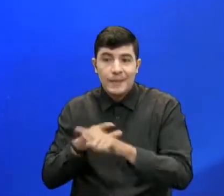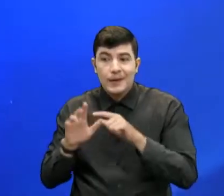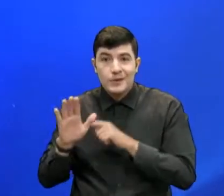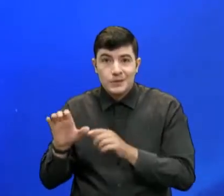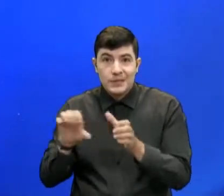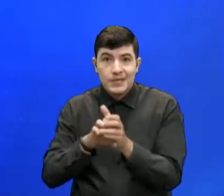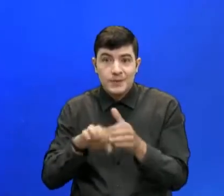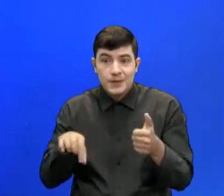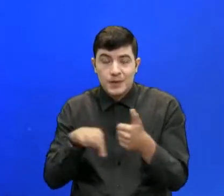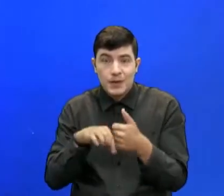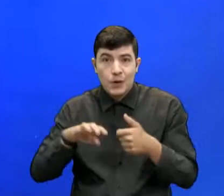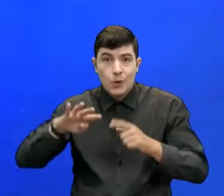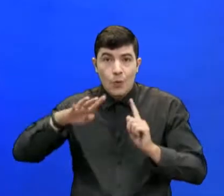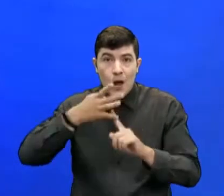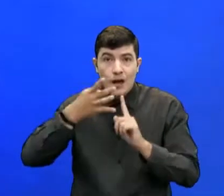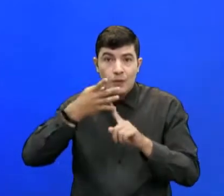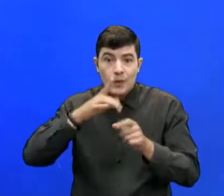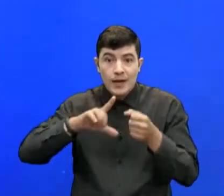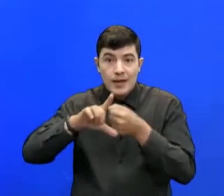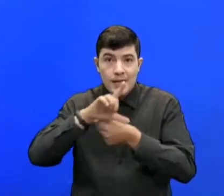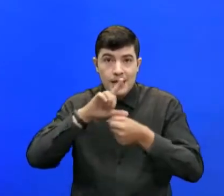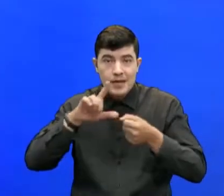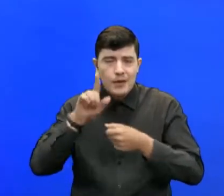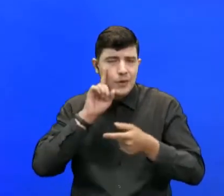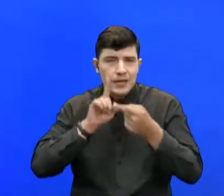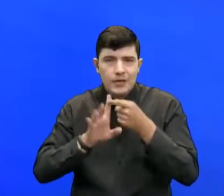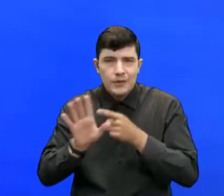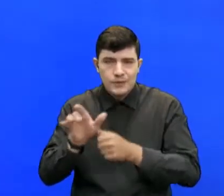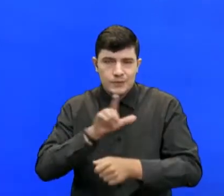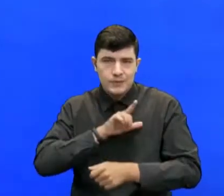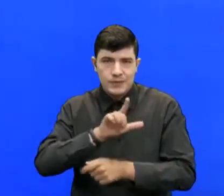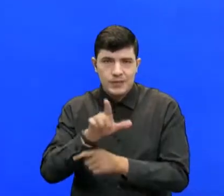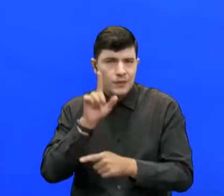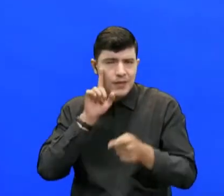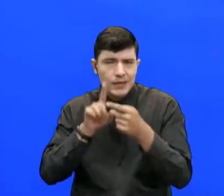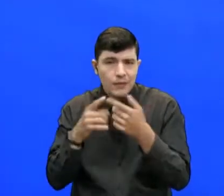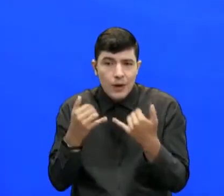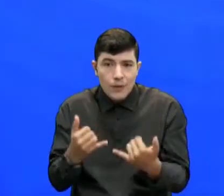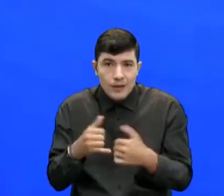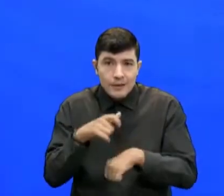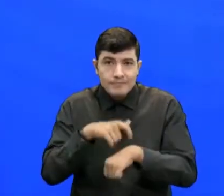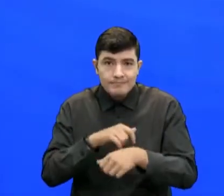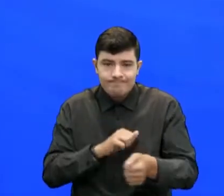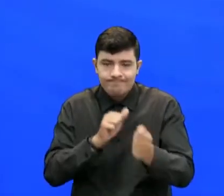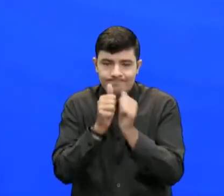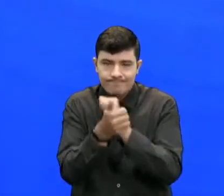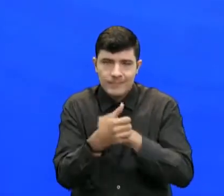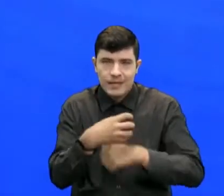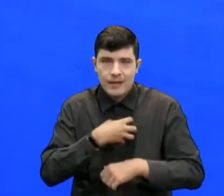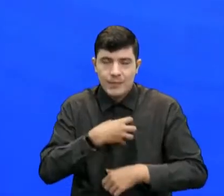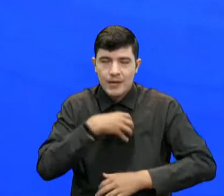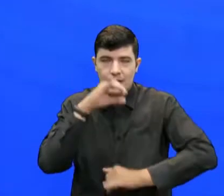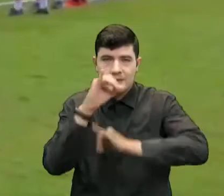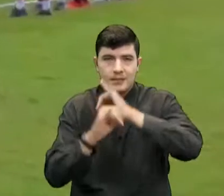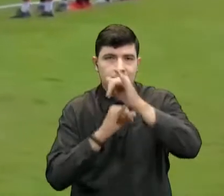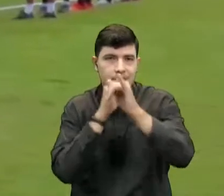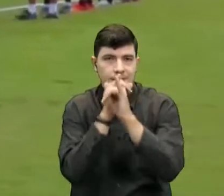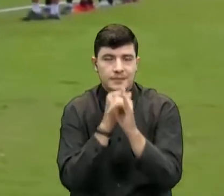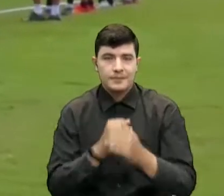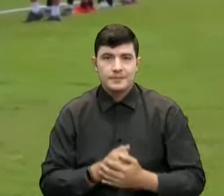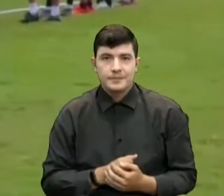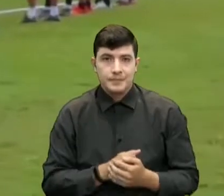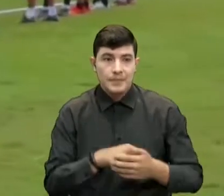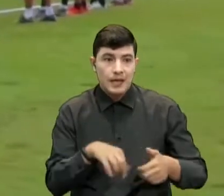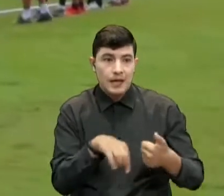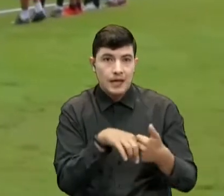liga. Es cuarto, sueña con ser líder y su objetivo de la temporada es clasificar a un torneo internacional.